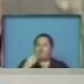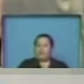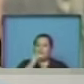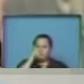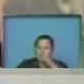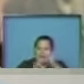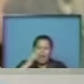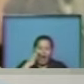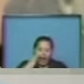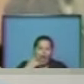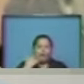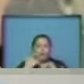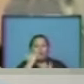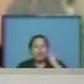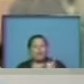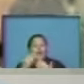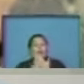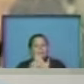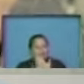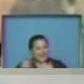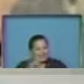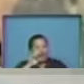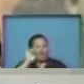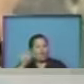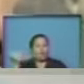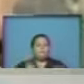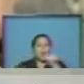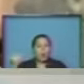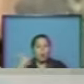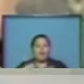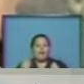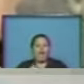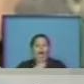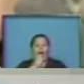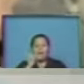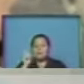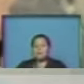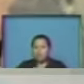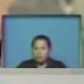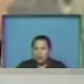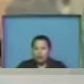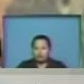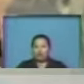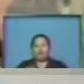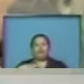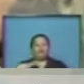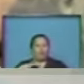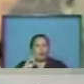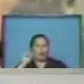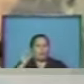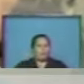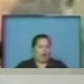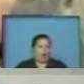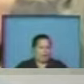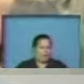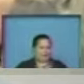alguna explicación o le pudo contar algo. La ministra Rodríguez lo que me cuenta es lo que habían actuado hasta el momento en que todavía no había dado la instrucción